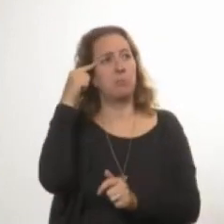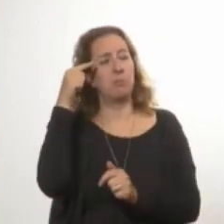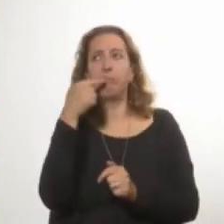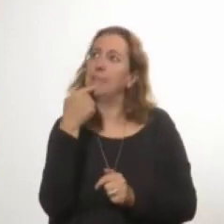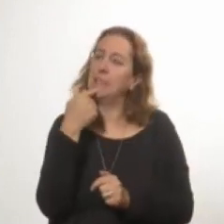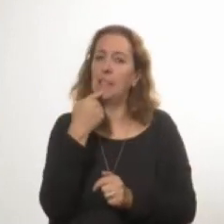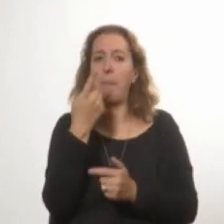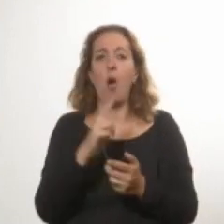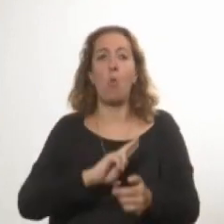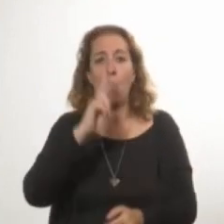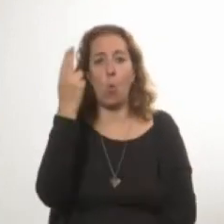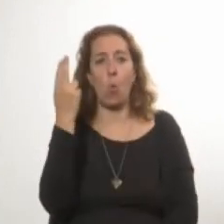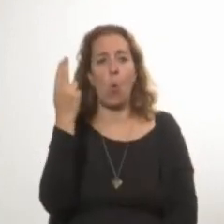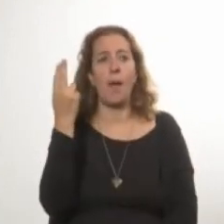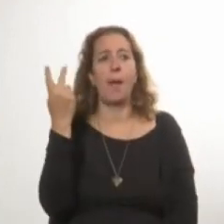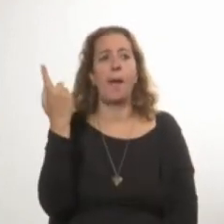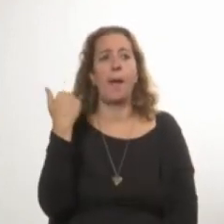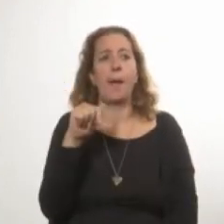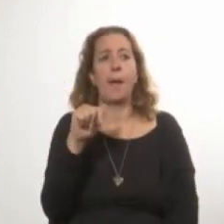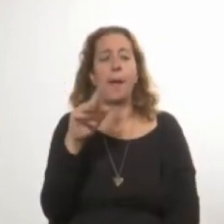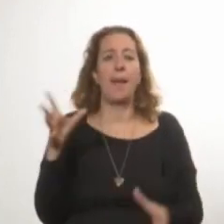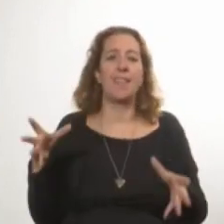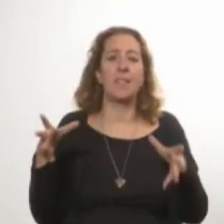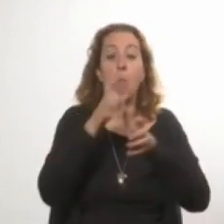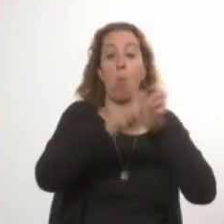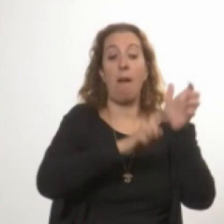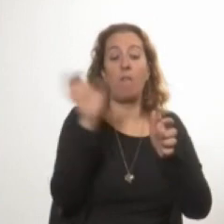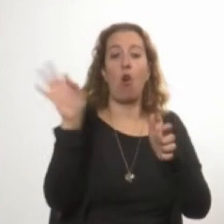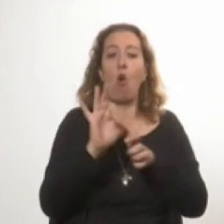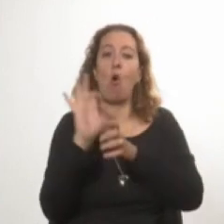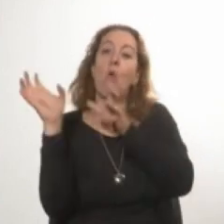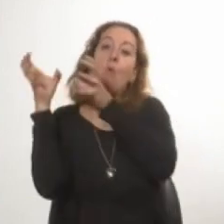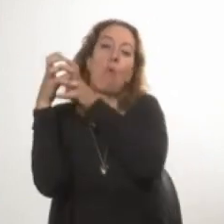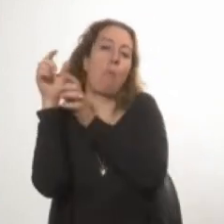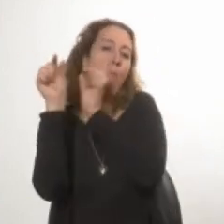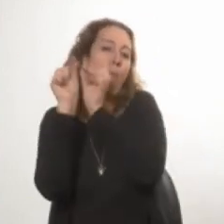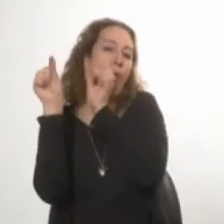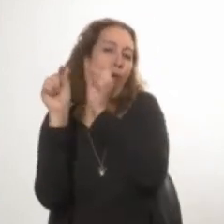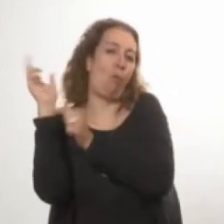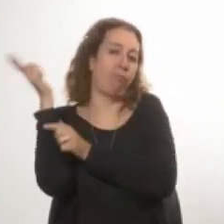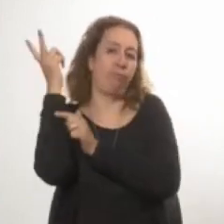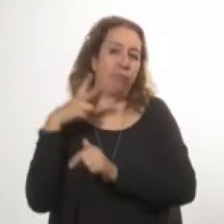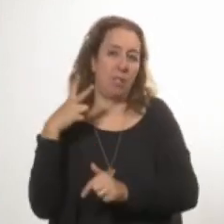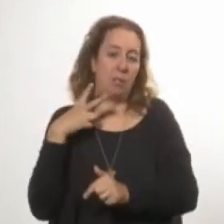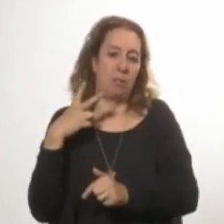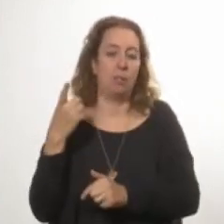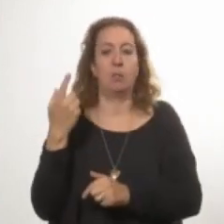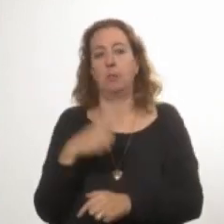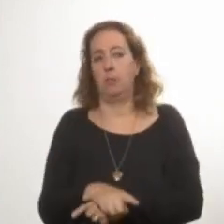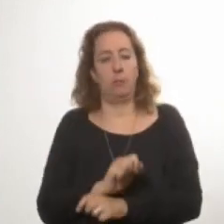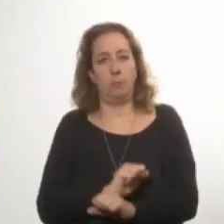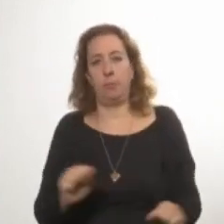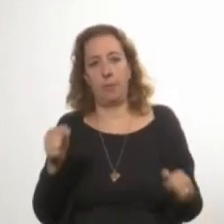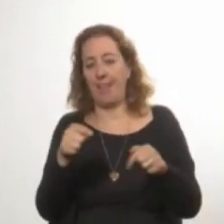dilema del país es oligarquía o pueblo, no puede haber otra opinión. Nosotros hemos dicho que el problema no